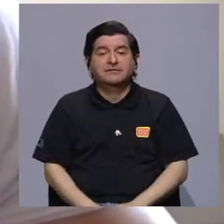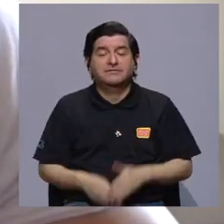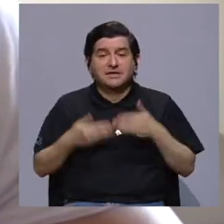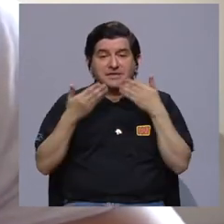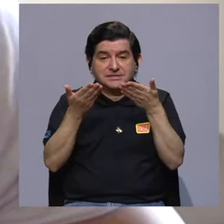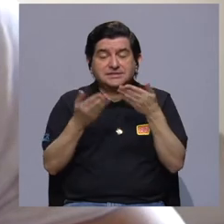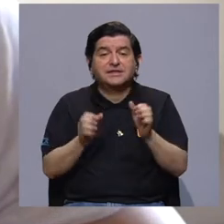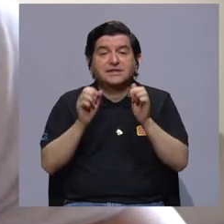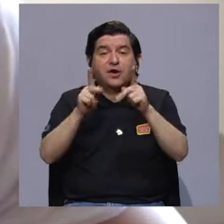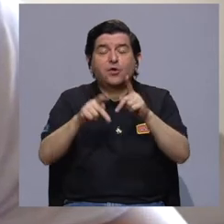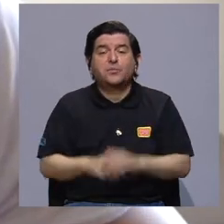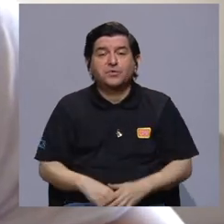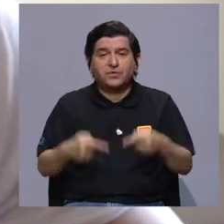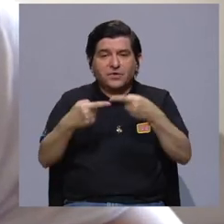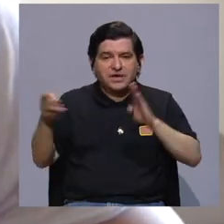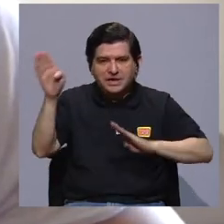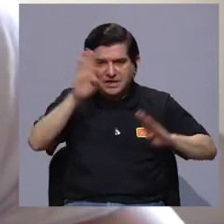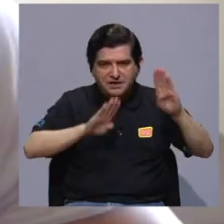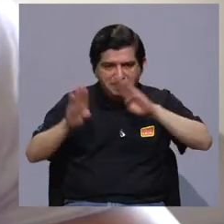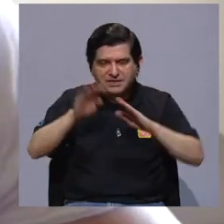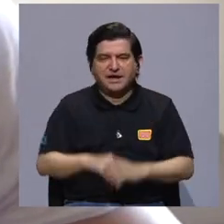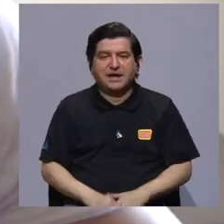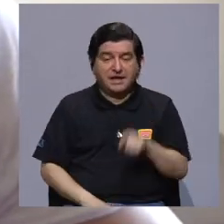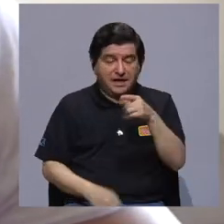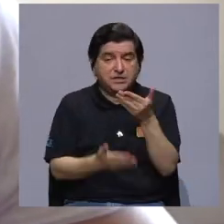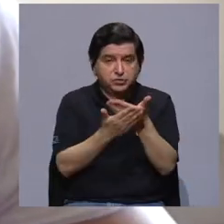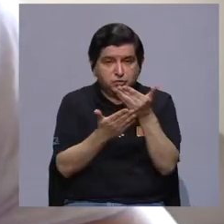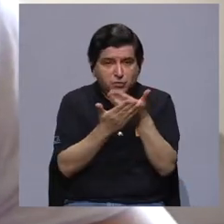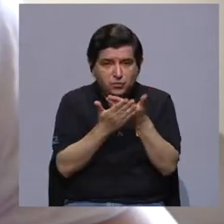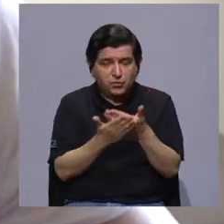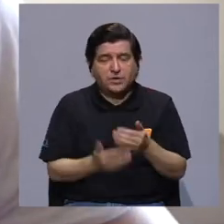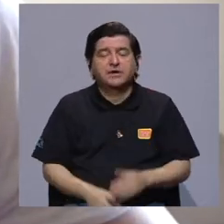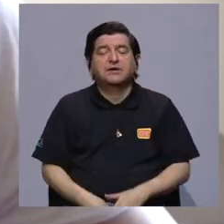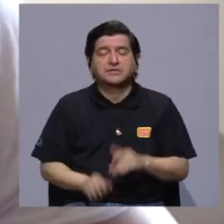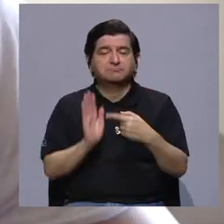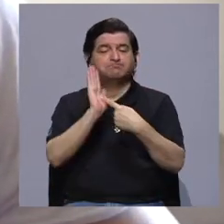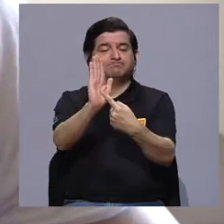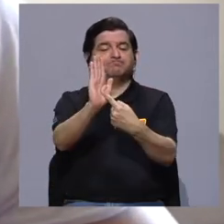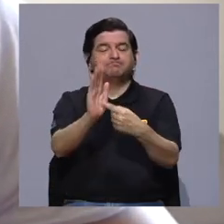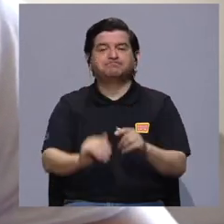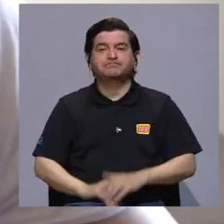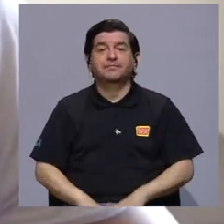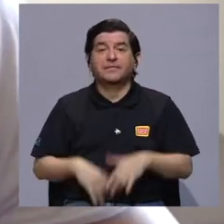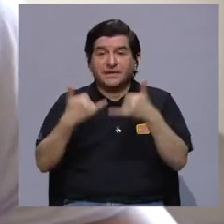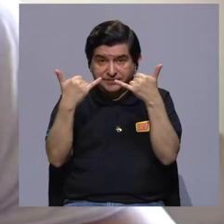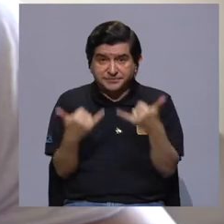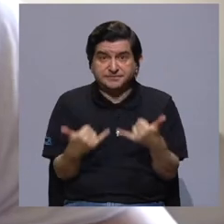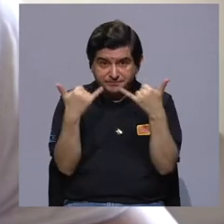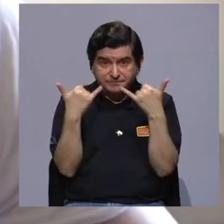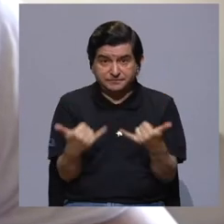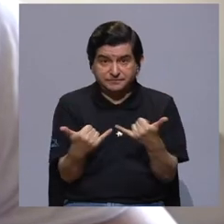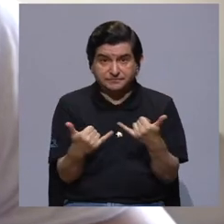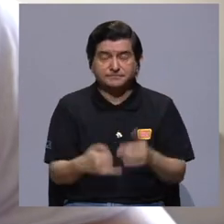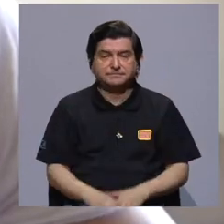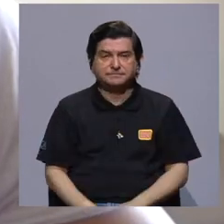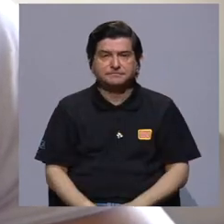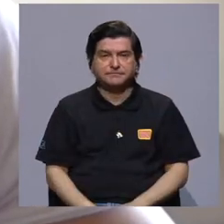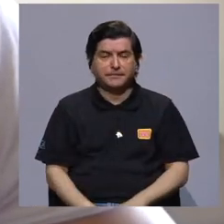la vida a los antibióticos. Al menos eso es lo que nuestros ensayos indican. Pues